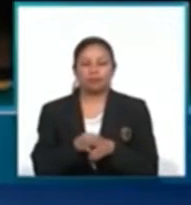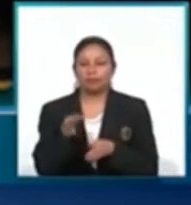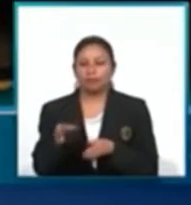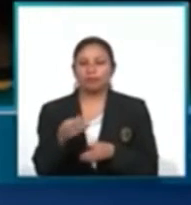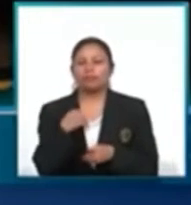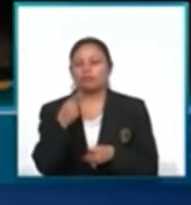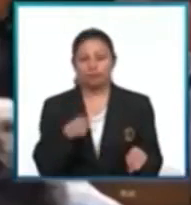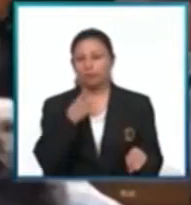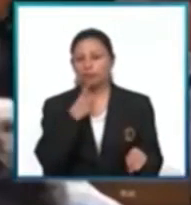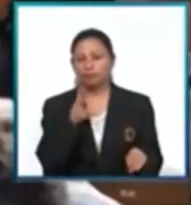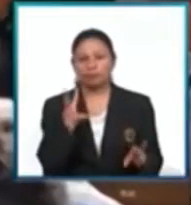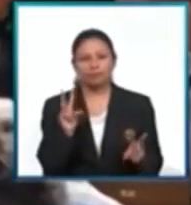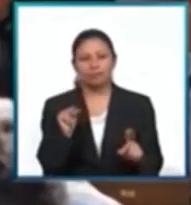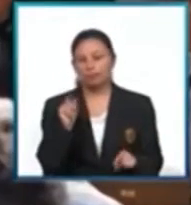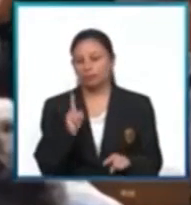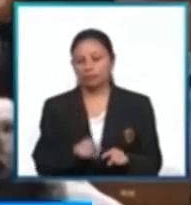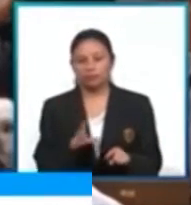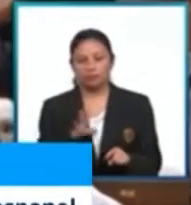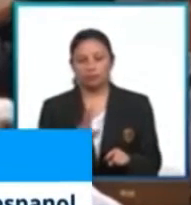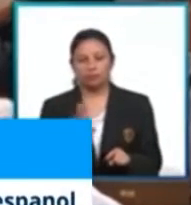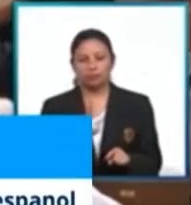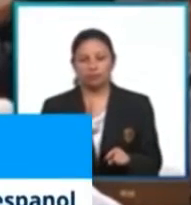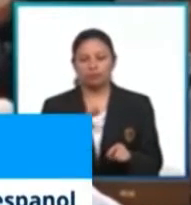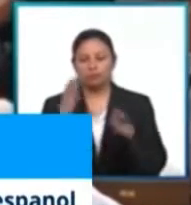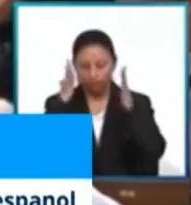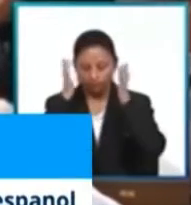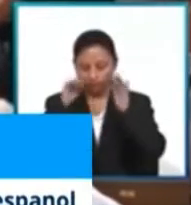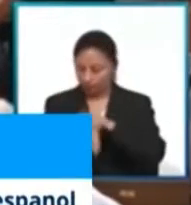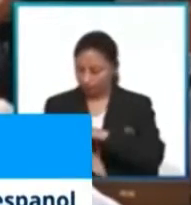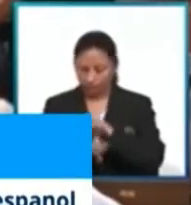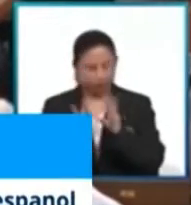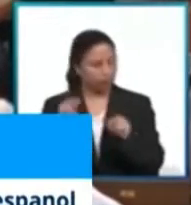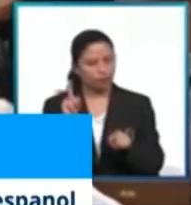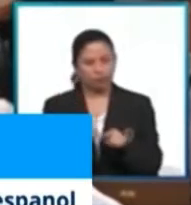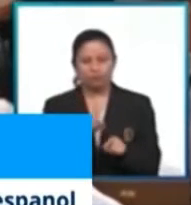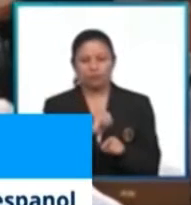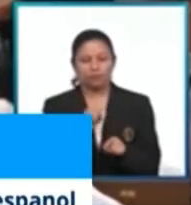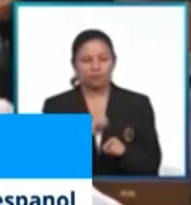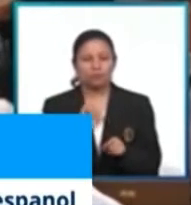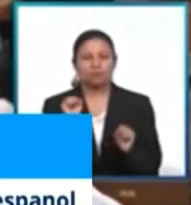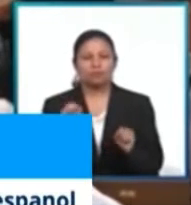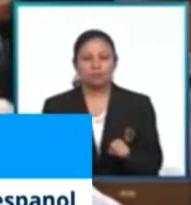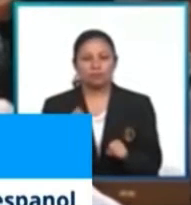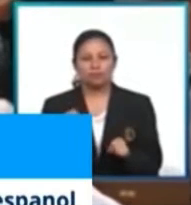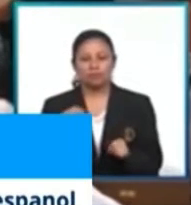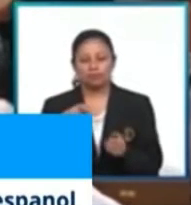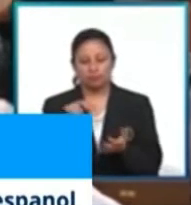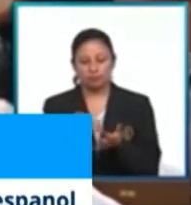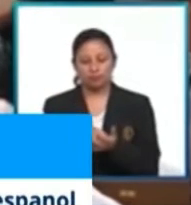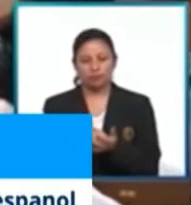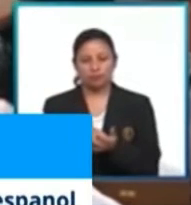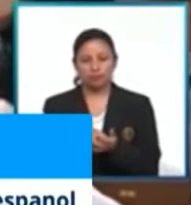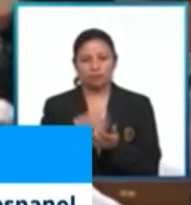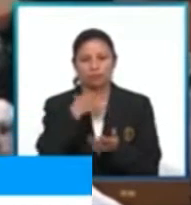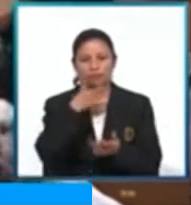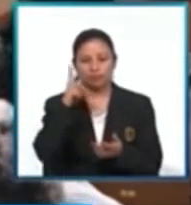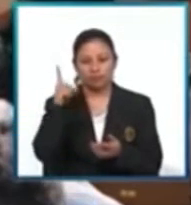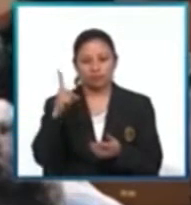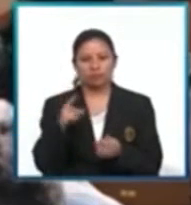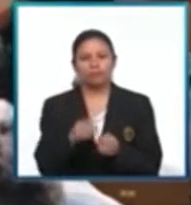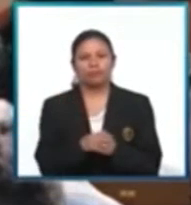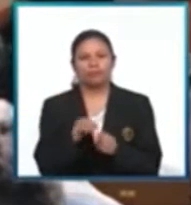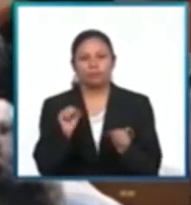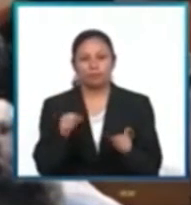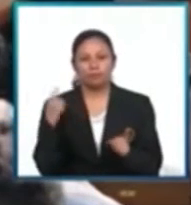fiscal general del ministerio público pro corrupción e impunidad consuelo porras debe ser despedida por sus jefes que son el pueblo